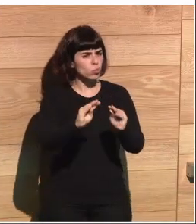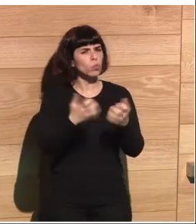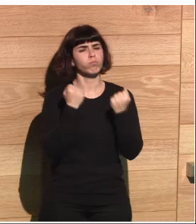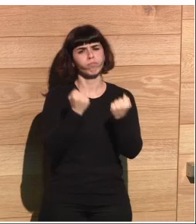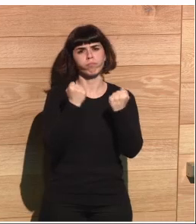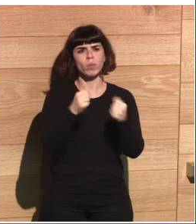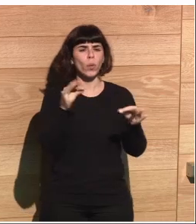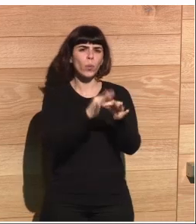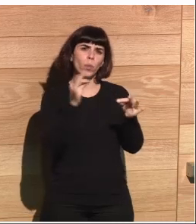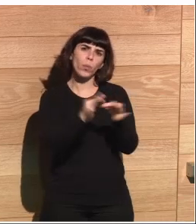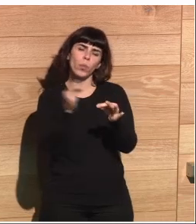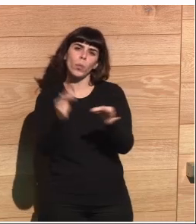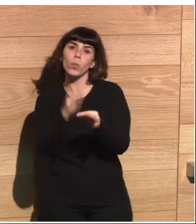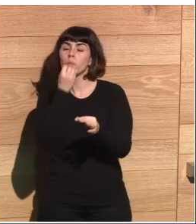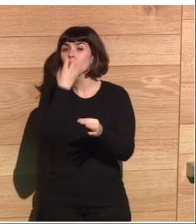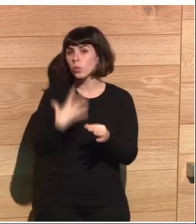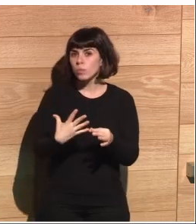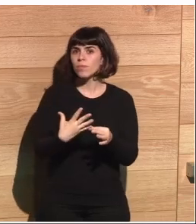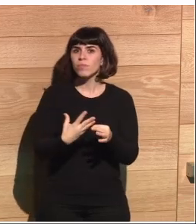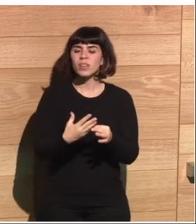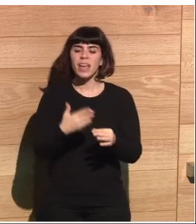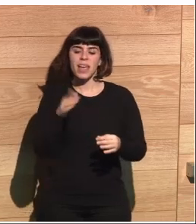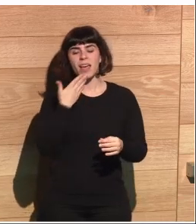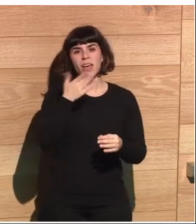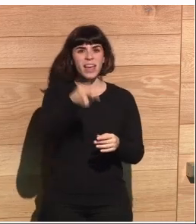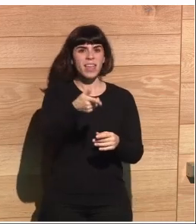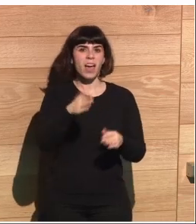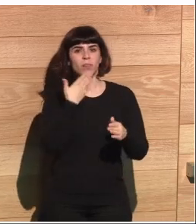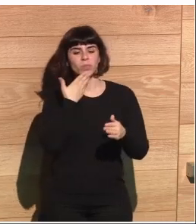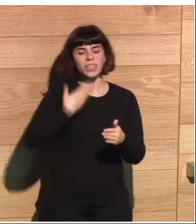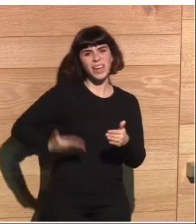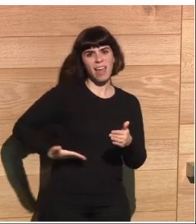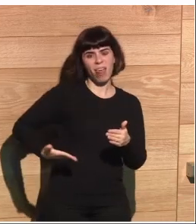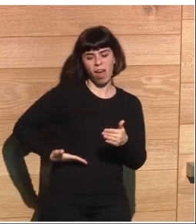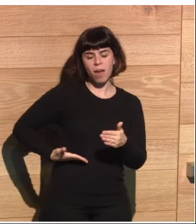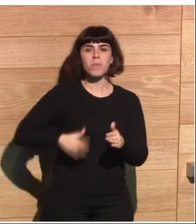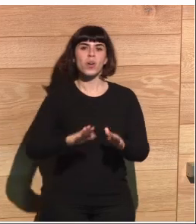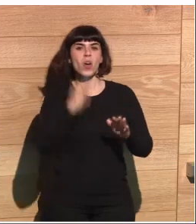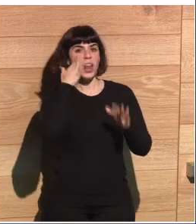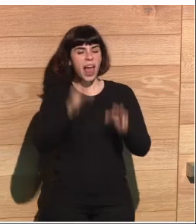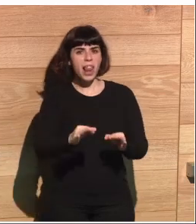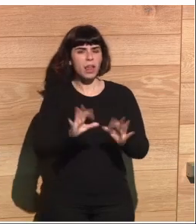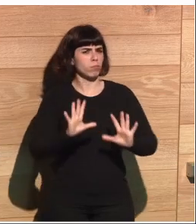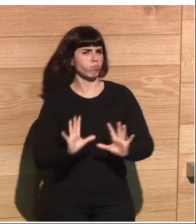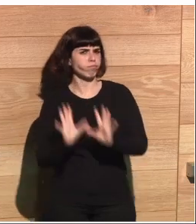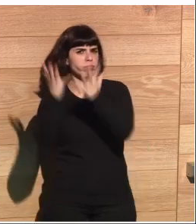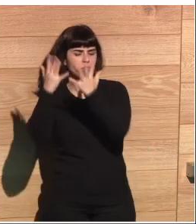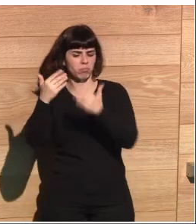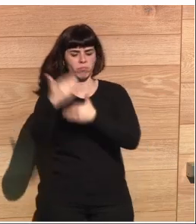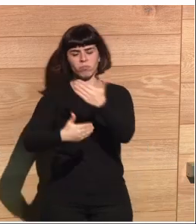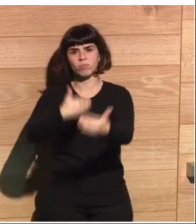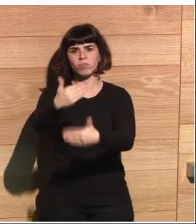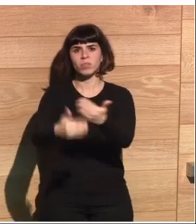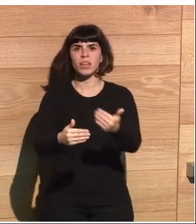que supo salir adelante. La trataban como una criada, pero era una superviviente. Por entonces había en España un